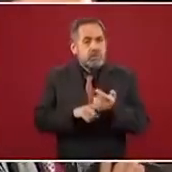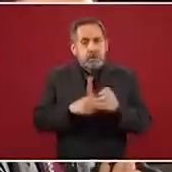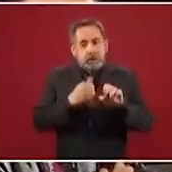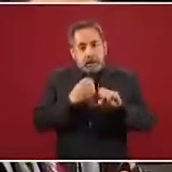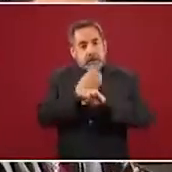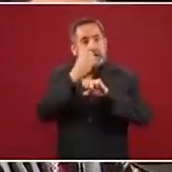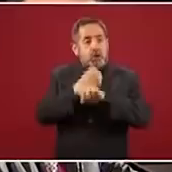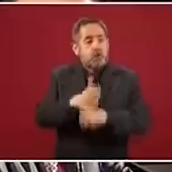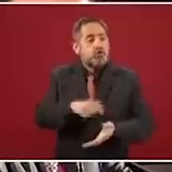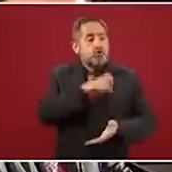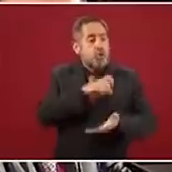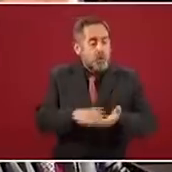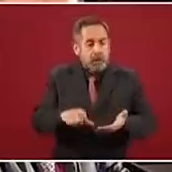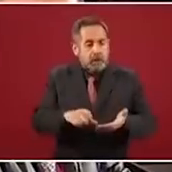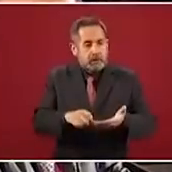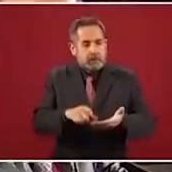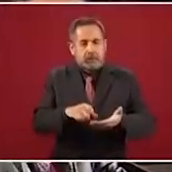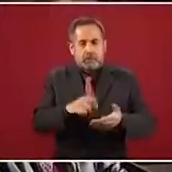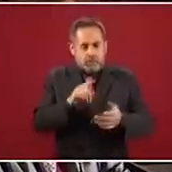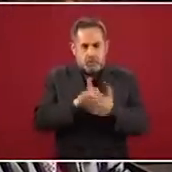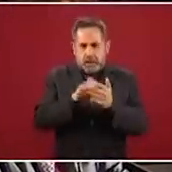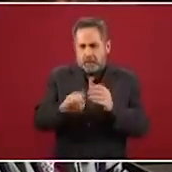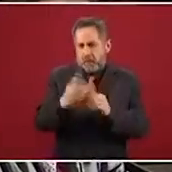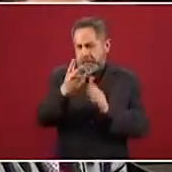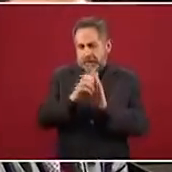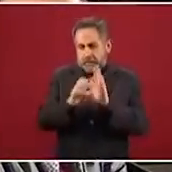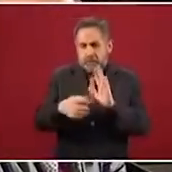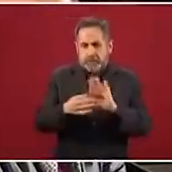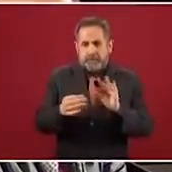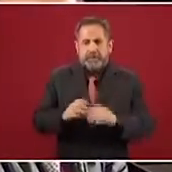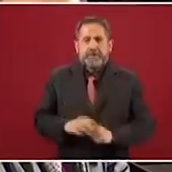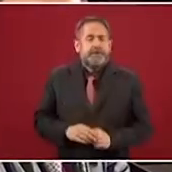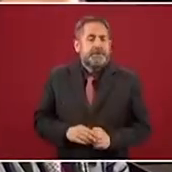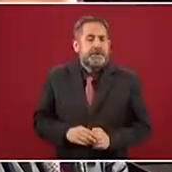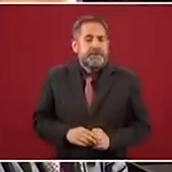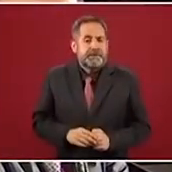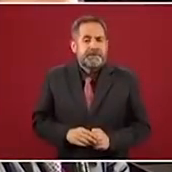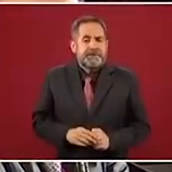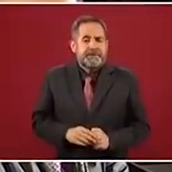los estados compran el medicamento. Le voy a poner tres ejemplos.